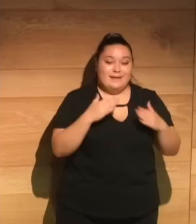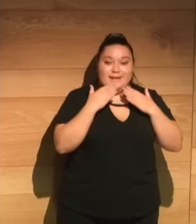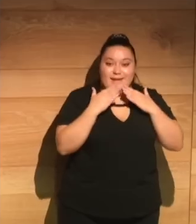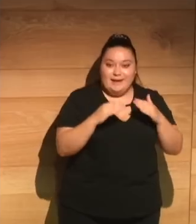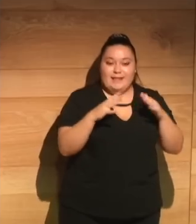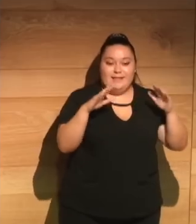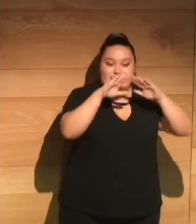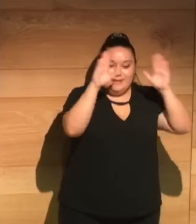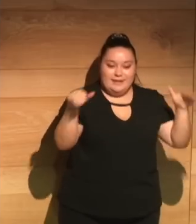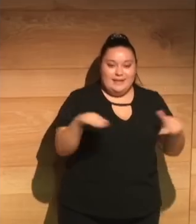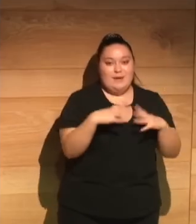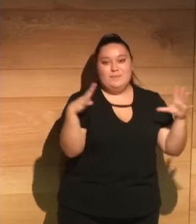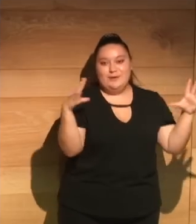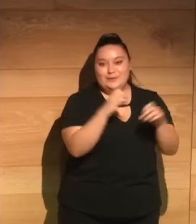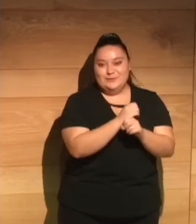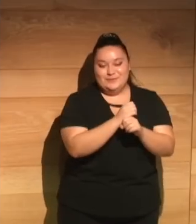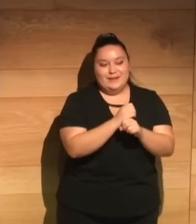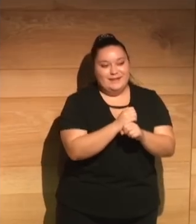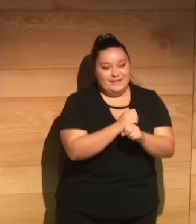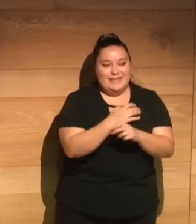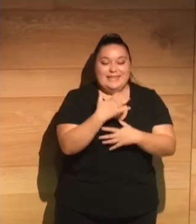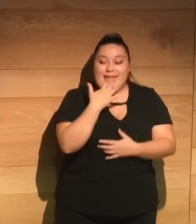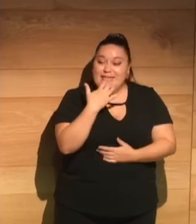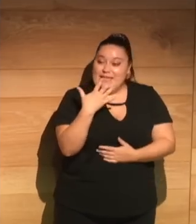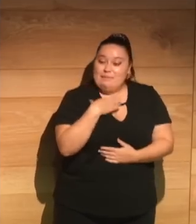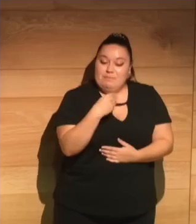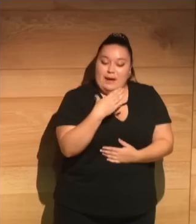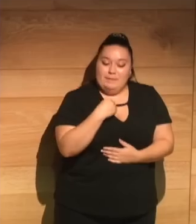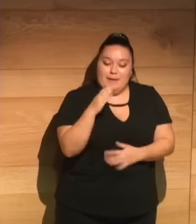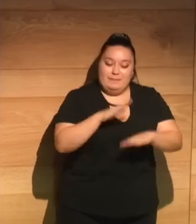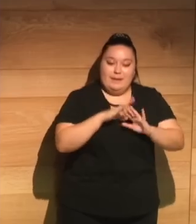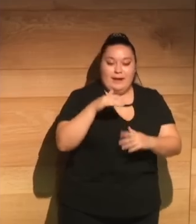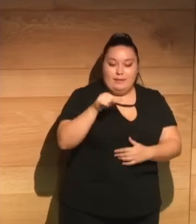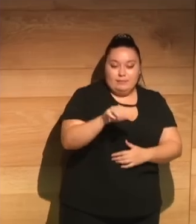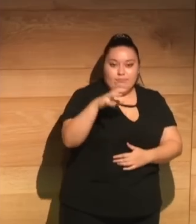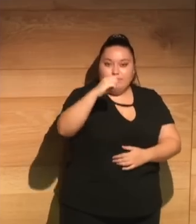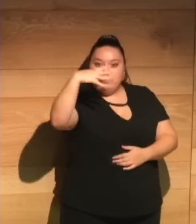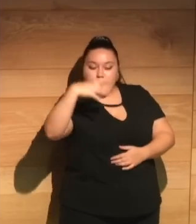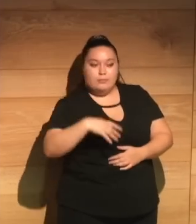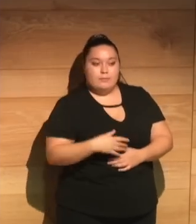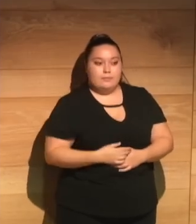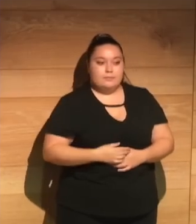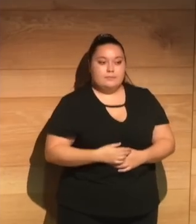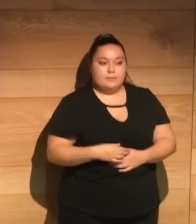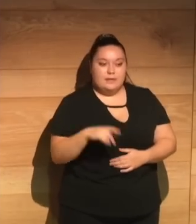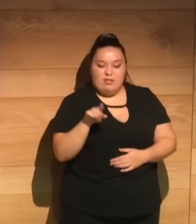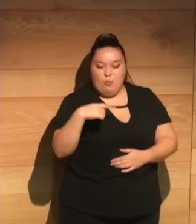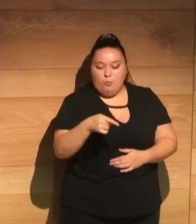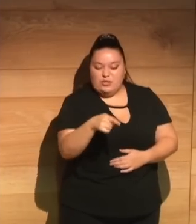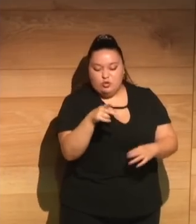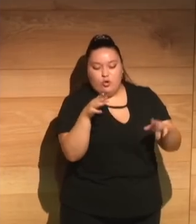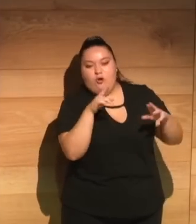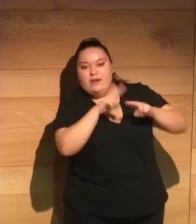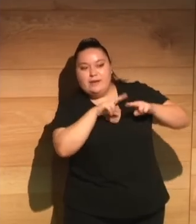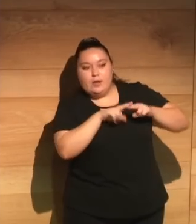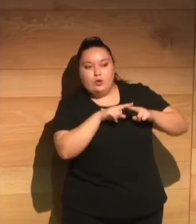consiguiera poner un papel que tuviera algo que al darle la luz un golpetazo ahí, eso se ennegreciera,